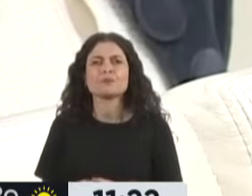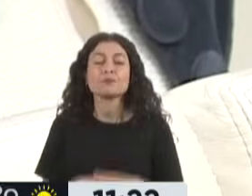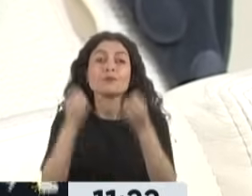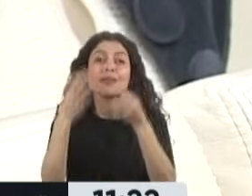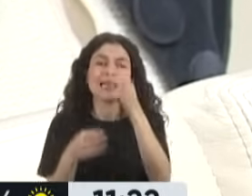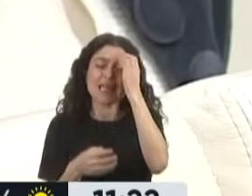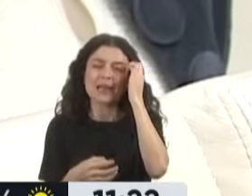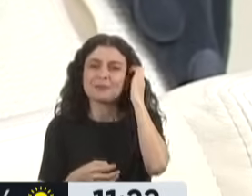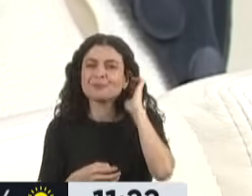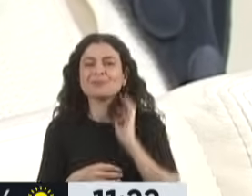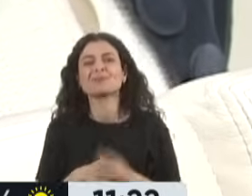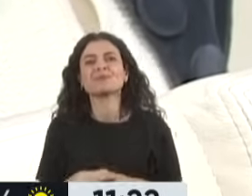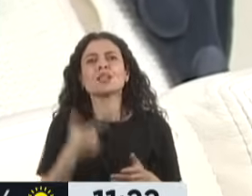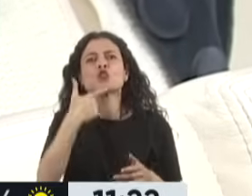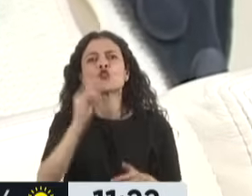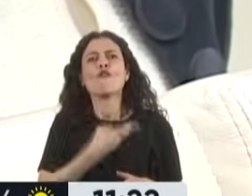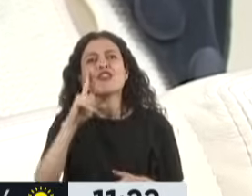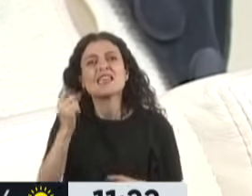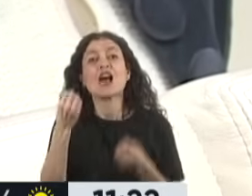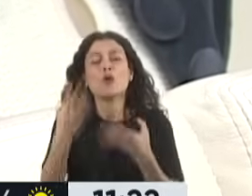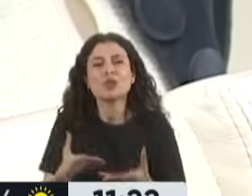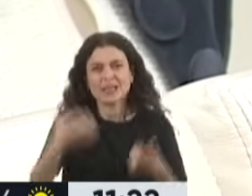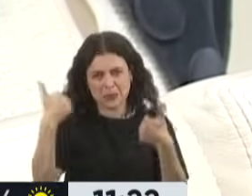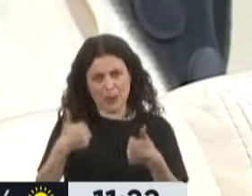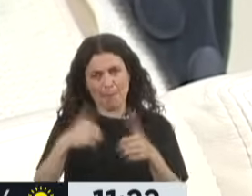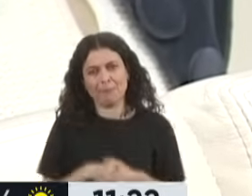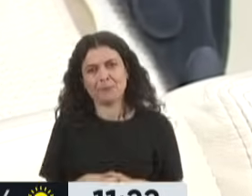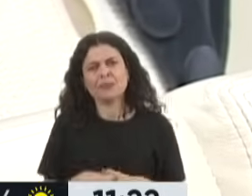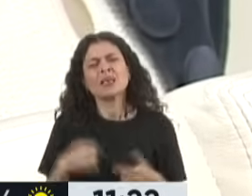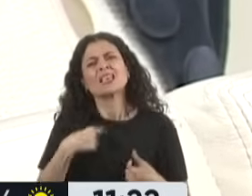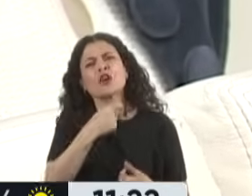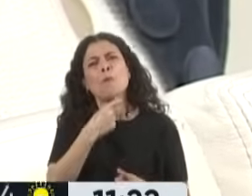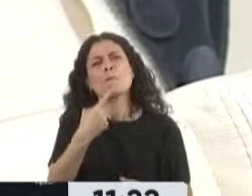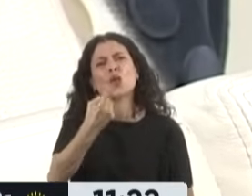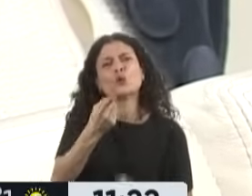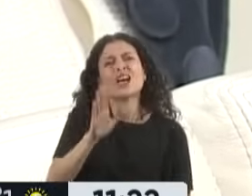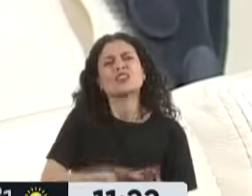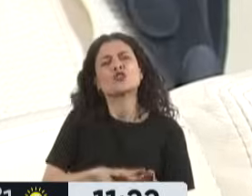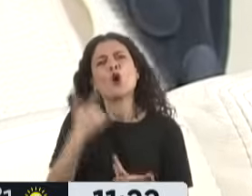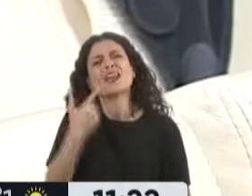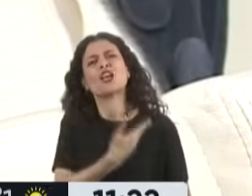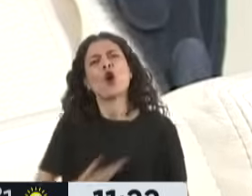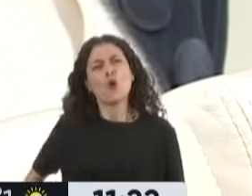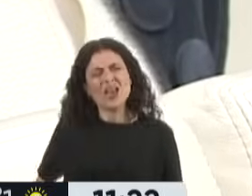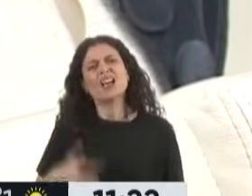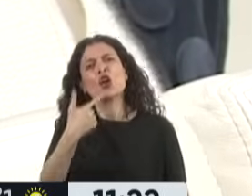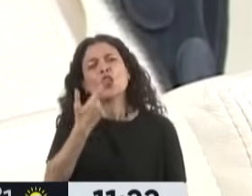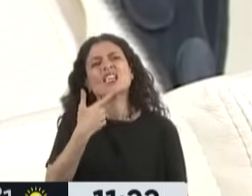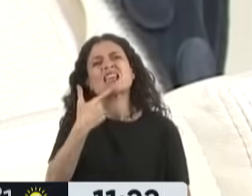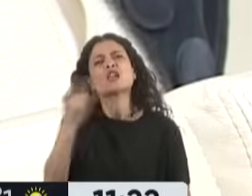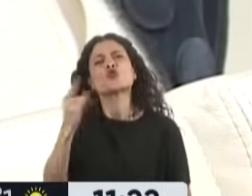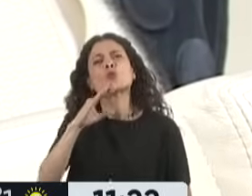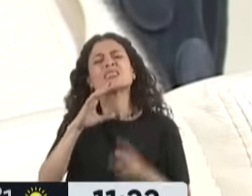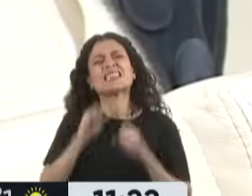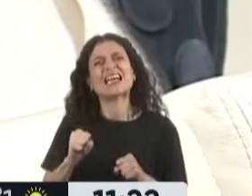Hola, Sofía. ¿Cómo va? Muy bien. Me alegro. Quería consultarle si el gobierno coincide con los dichos de la subsecretaria legal de